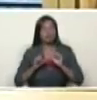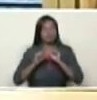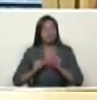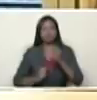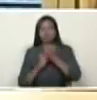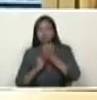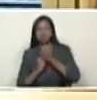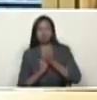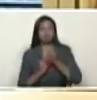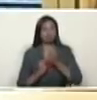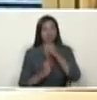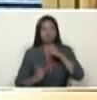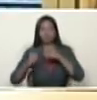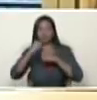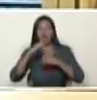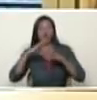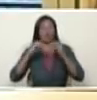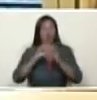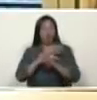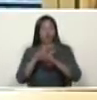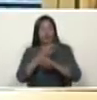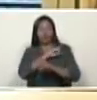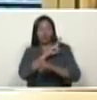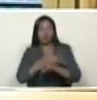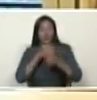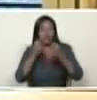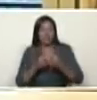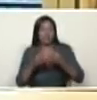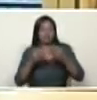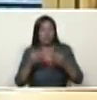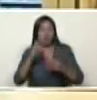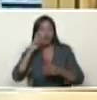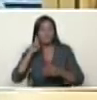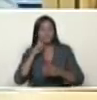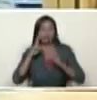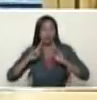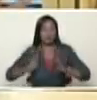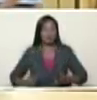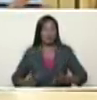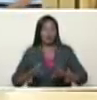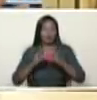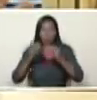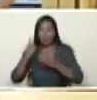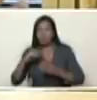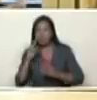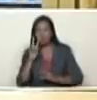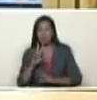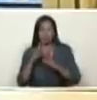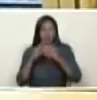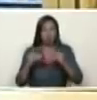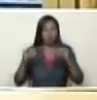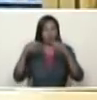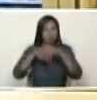la atención del plan parto humanizado. Todo, fíjense, todo tiene que ver con todo.